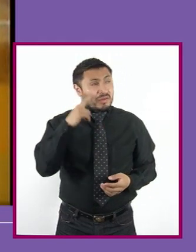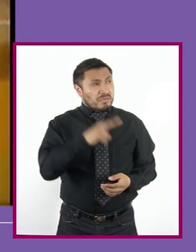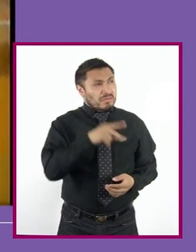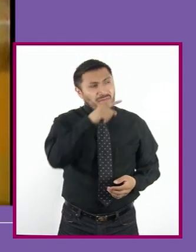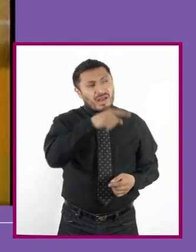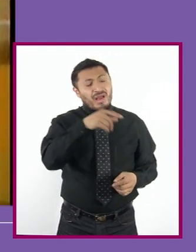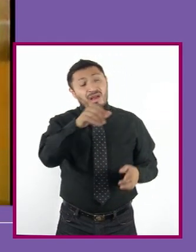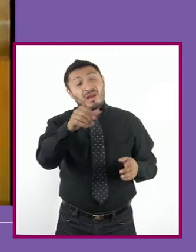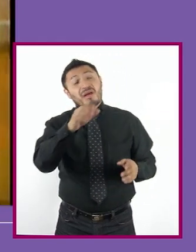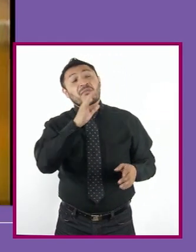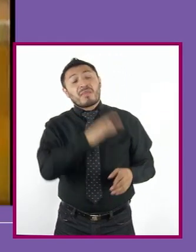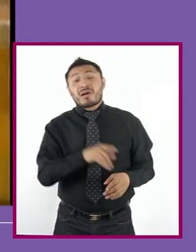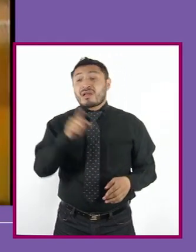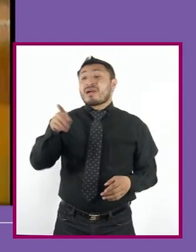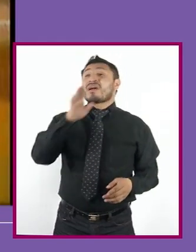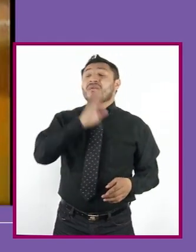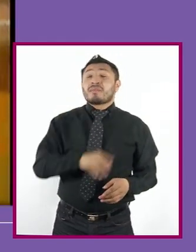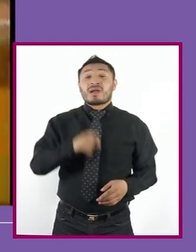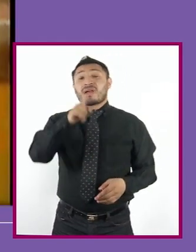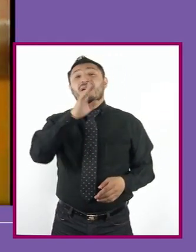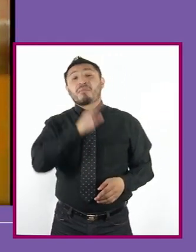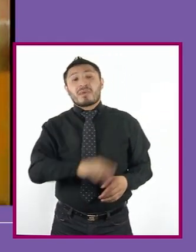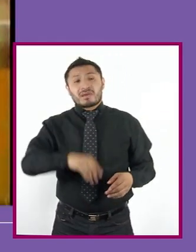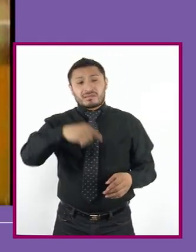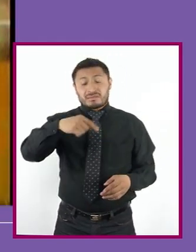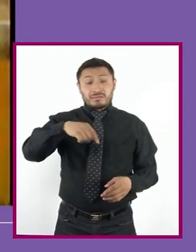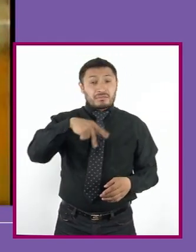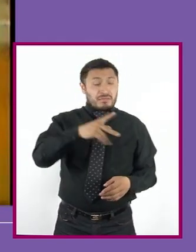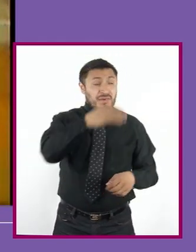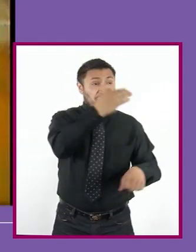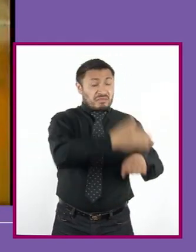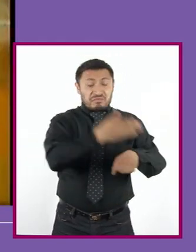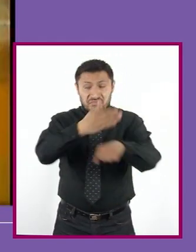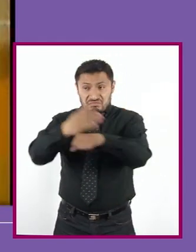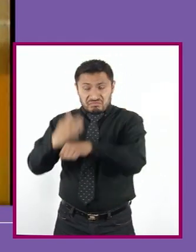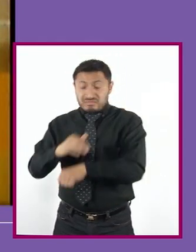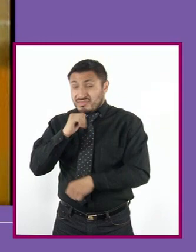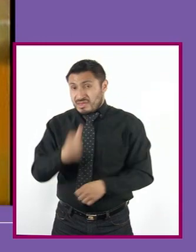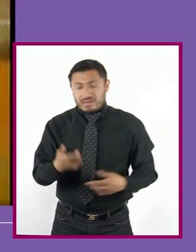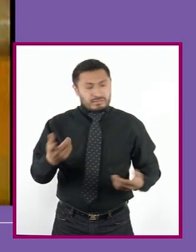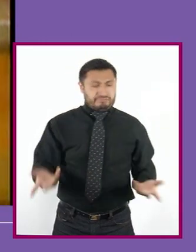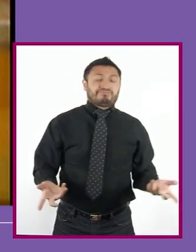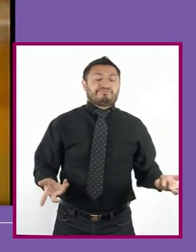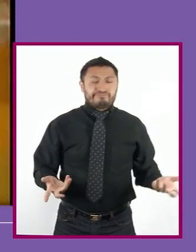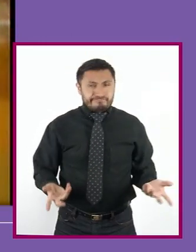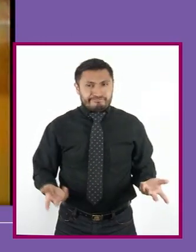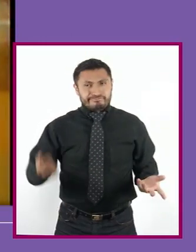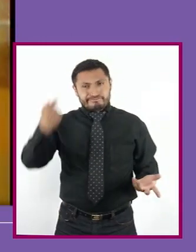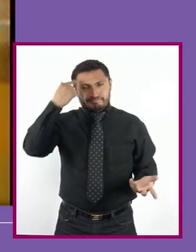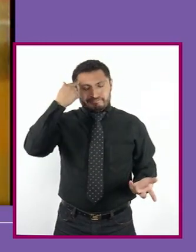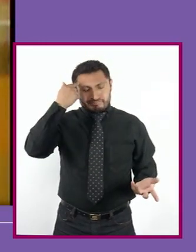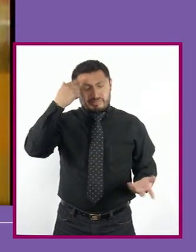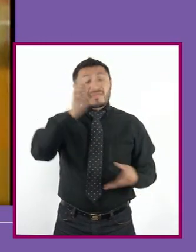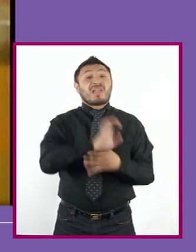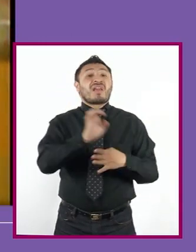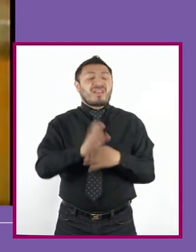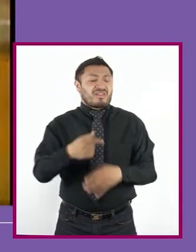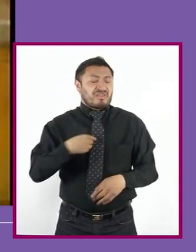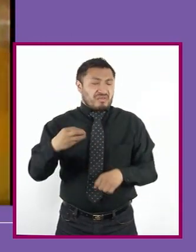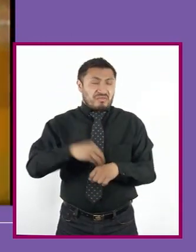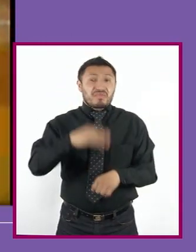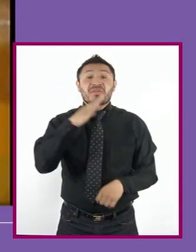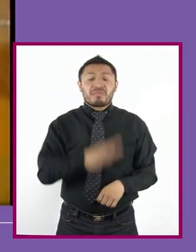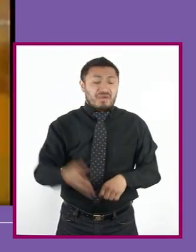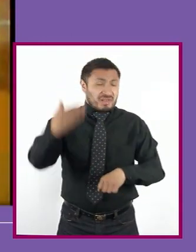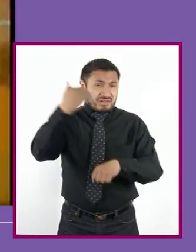delito y no es castigado, bueno, la conclusión que saca es que no hay ningún castigo a la vista y que a lo mejor hasta vale